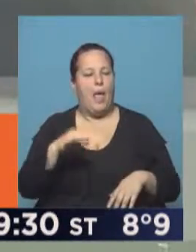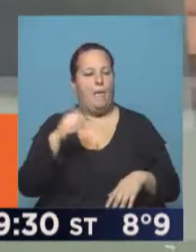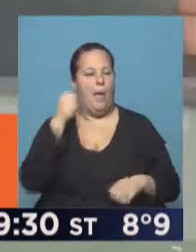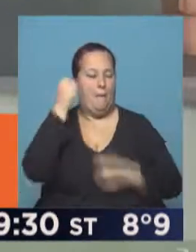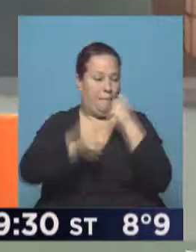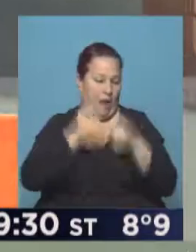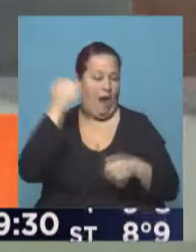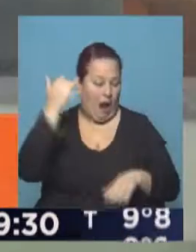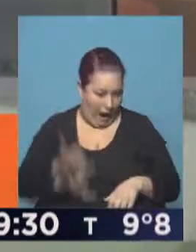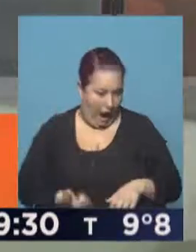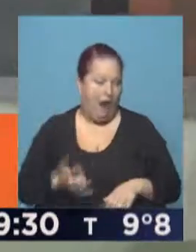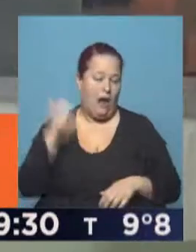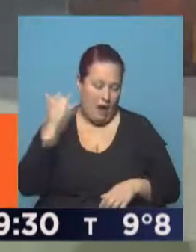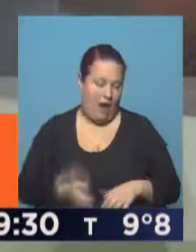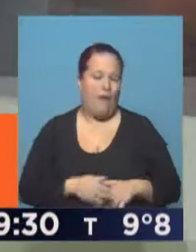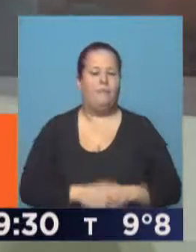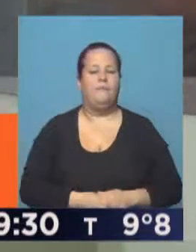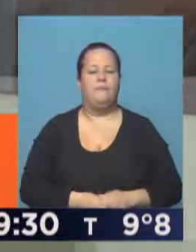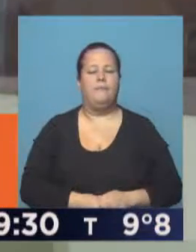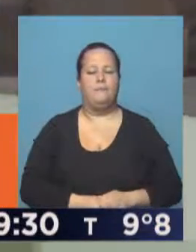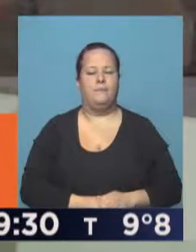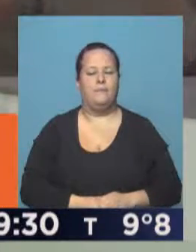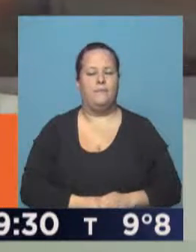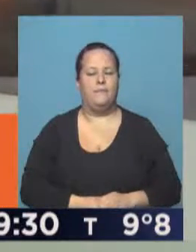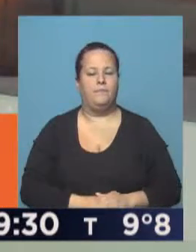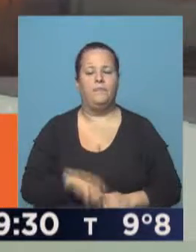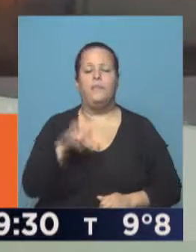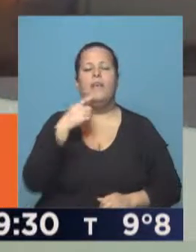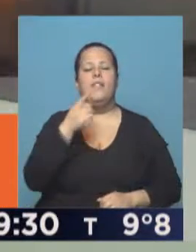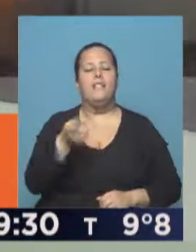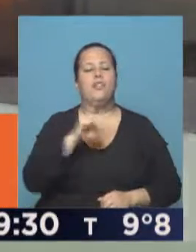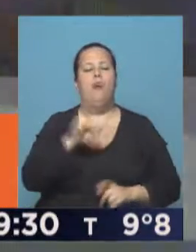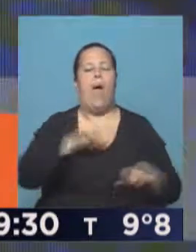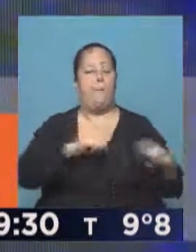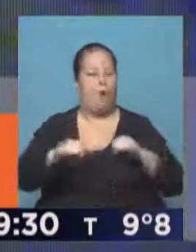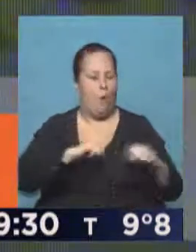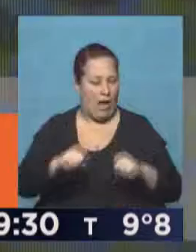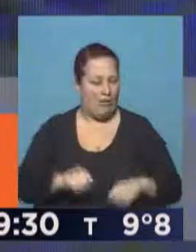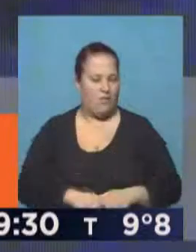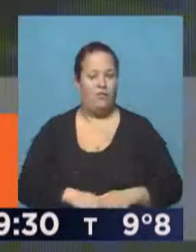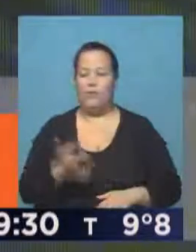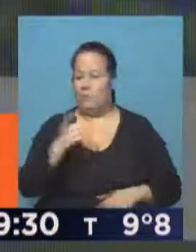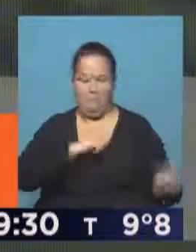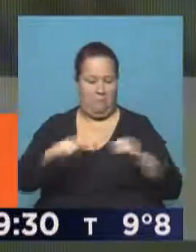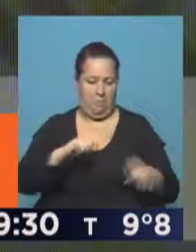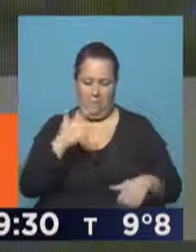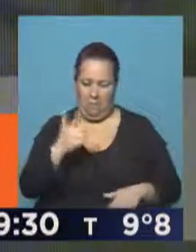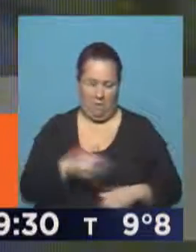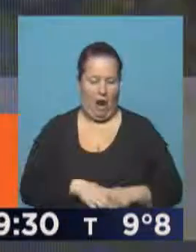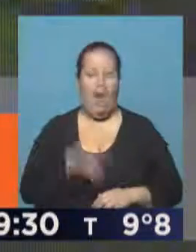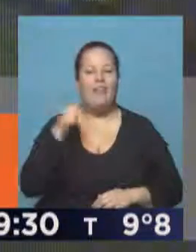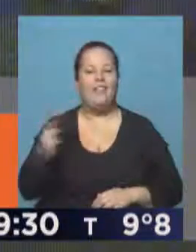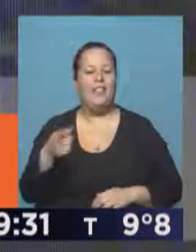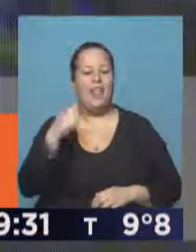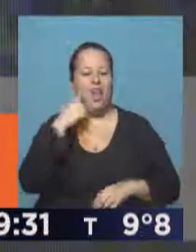agresión, obviamente la hubo, que no tiene que haber provocación, que obviamente no hubo provocación por